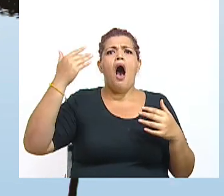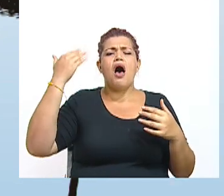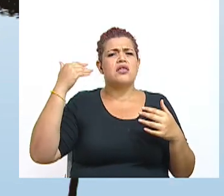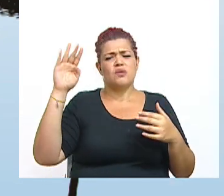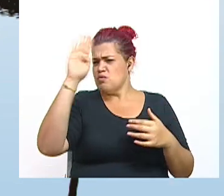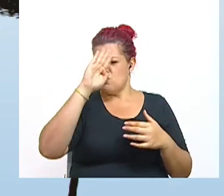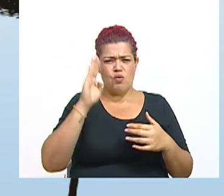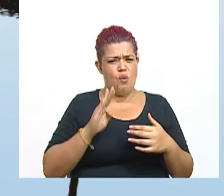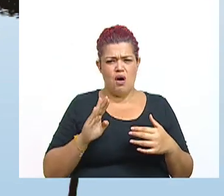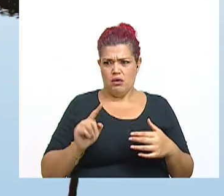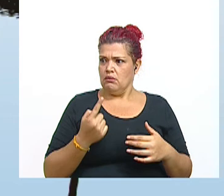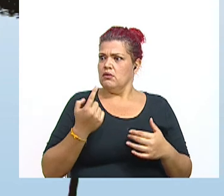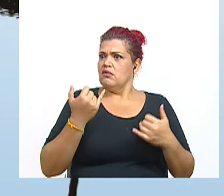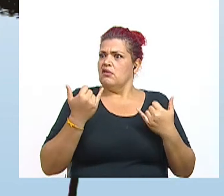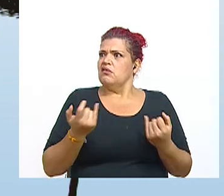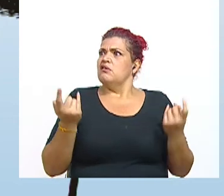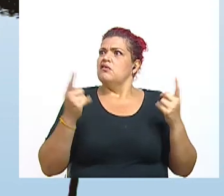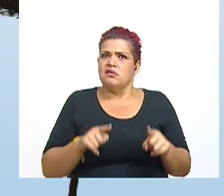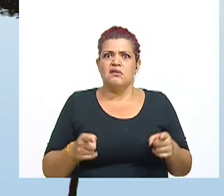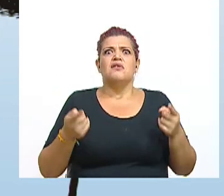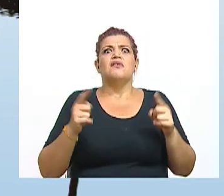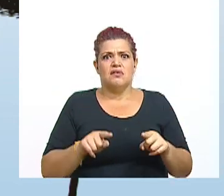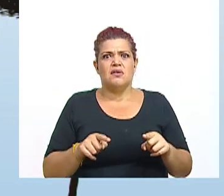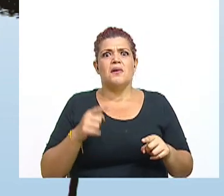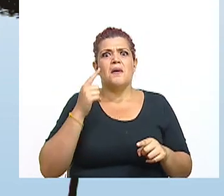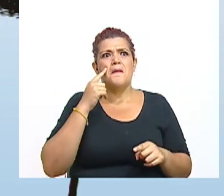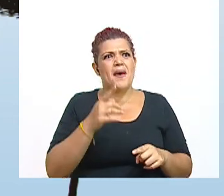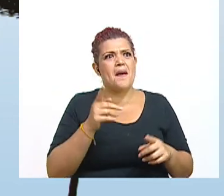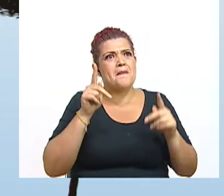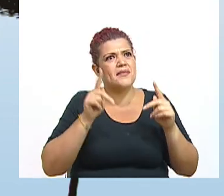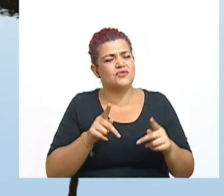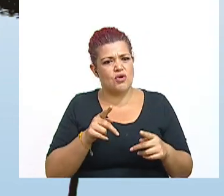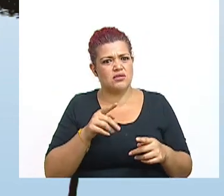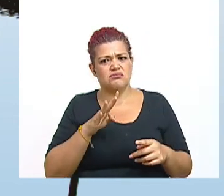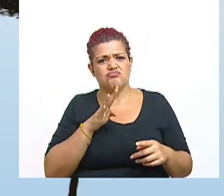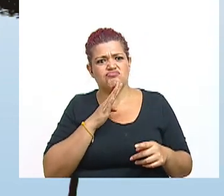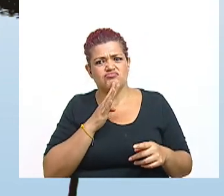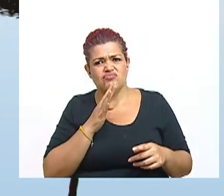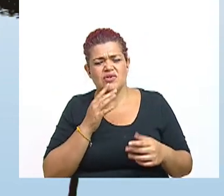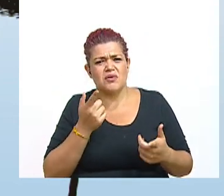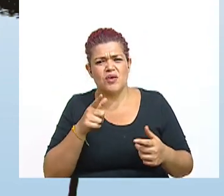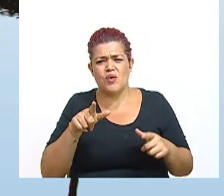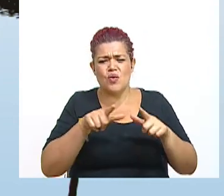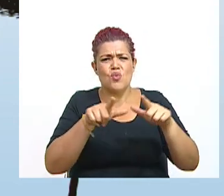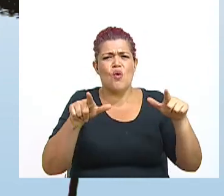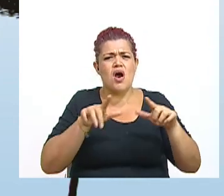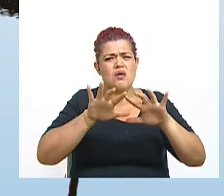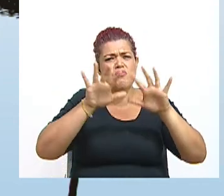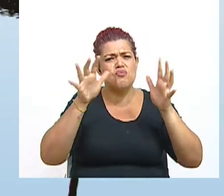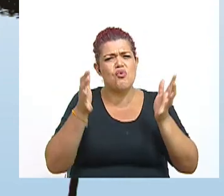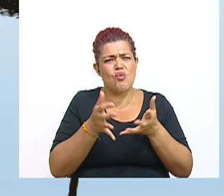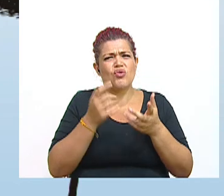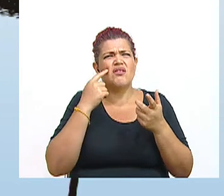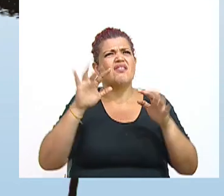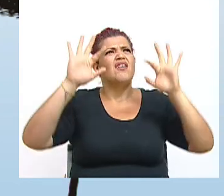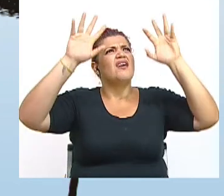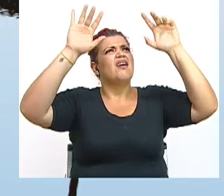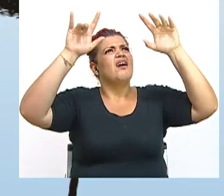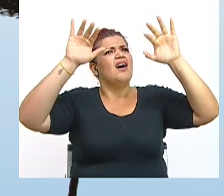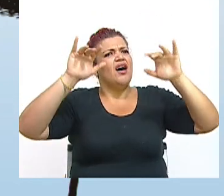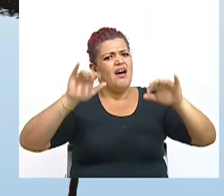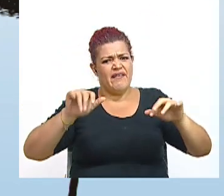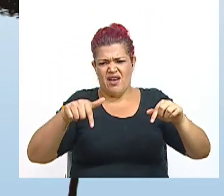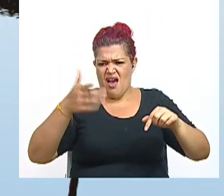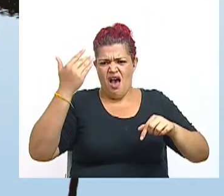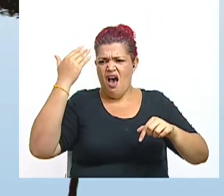tradicionalmente nunca habían ocurrido. Hemos escuchado testimonios, por ejemplo, de lugares alrededor del mundo donde ha caído nieve